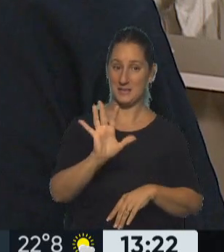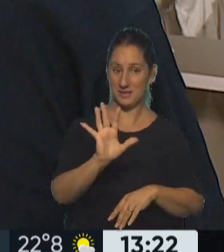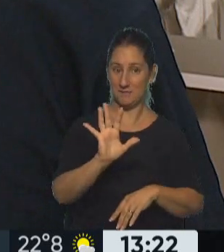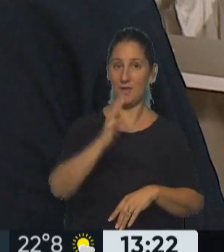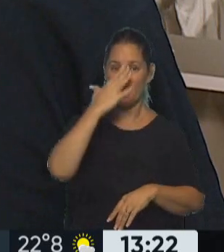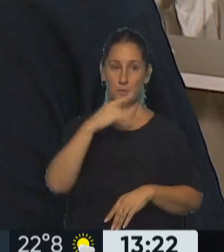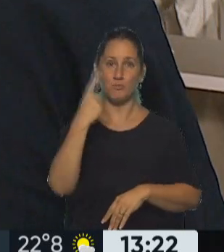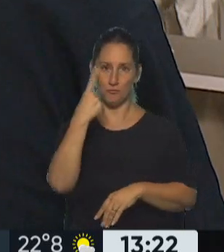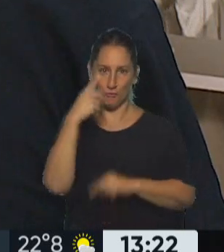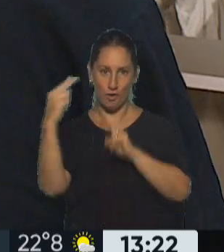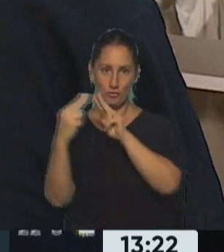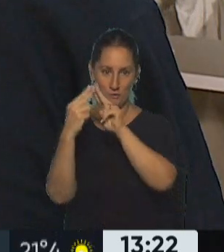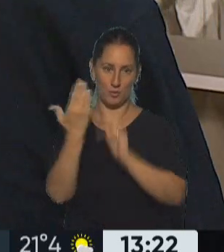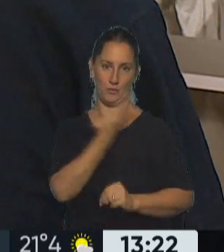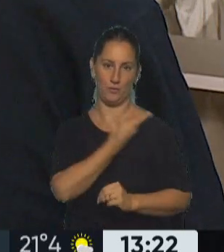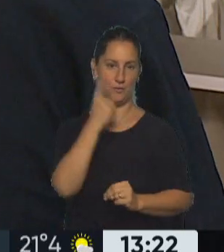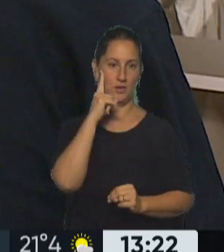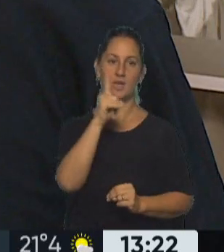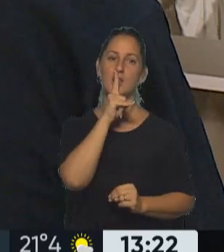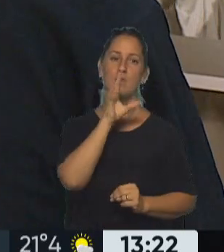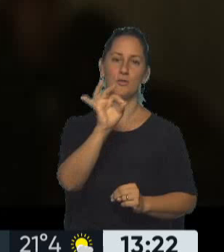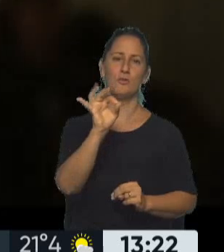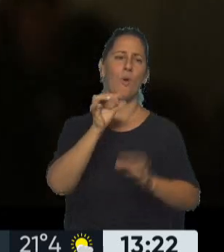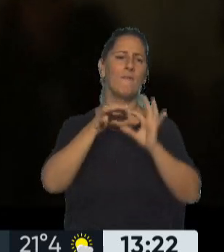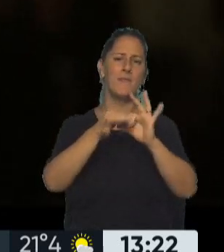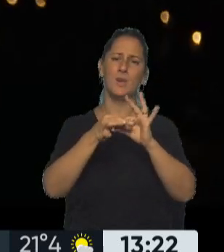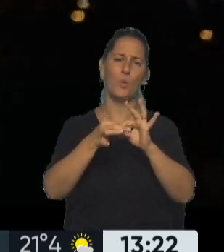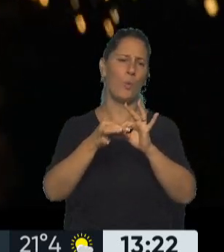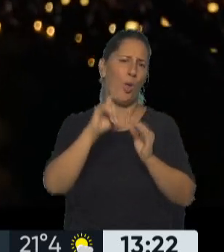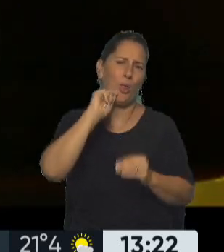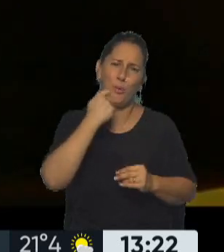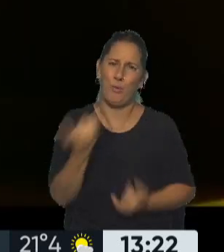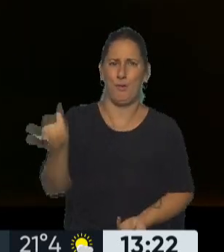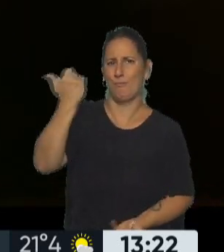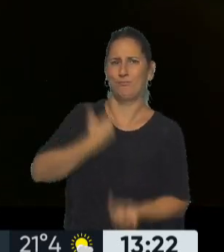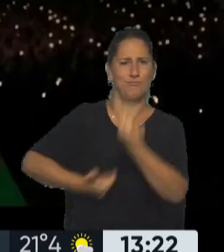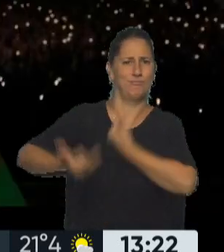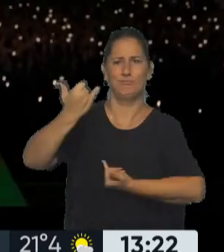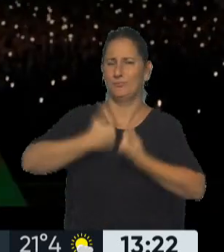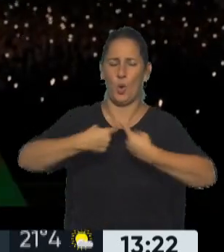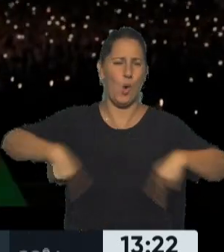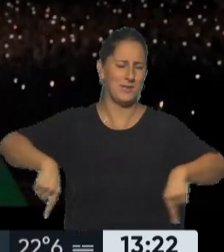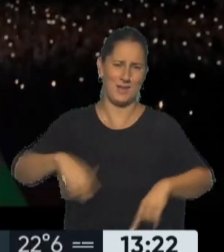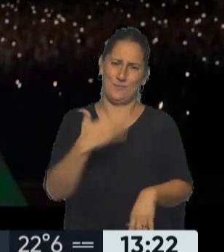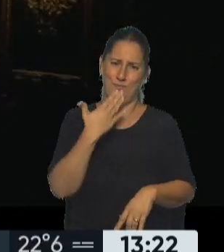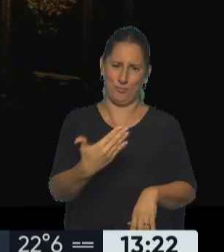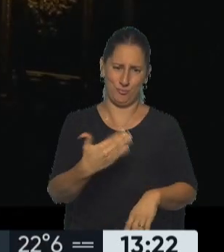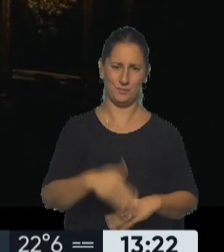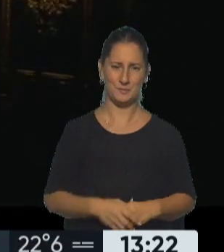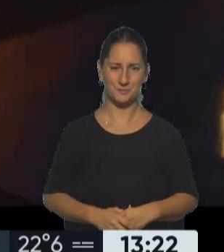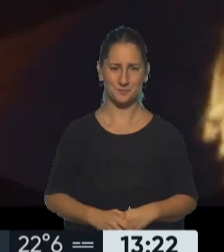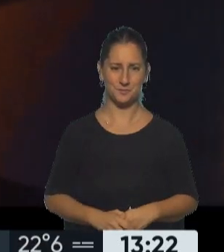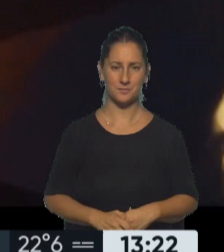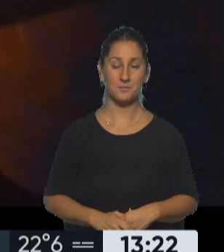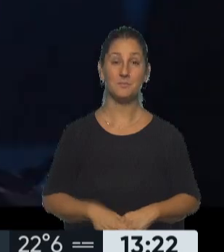Fito, que tuvo una relación muy amorosa con él y conmigo. Nos contó un montón de cosas espectaculares. Y